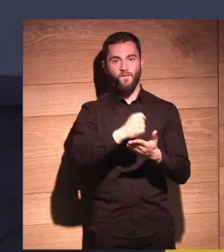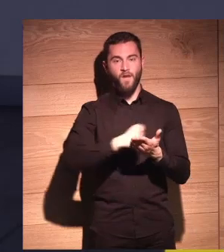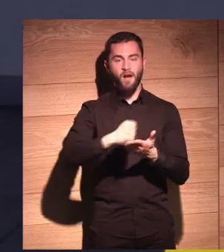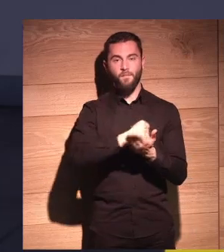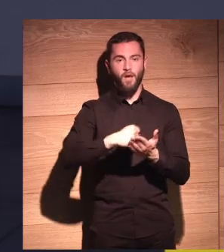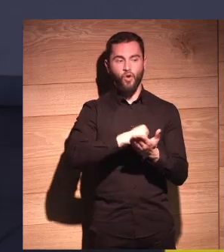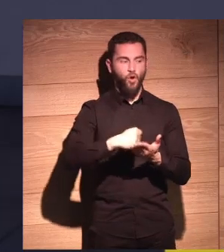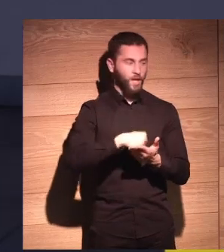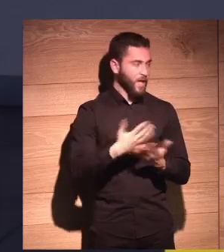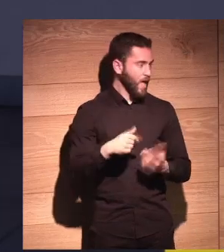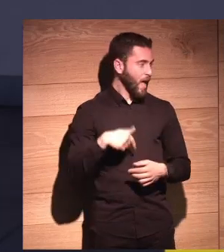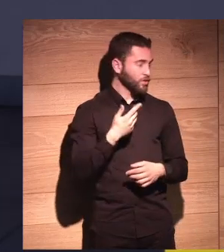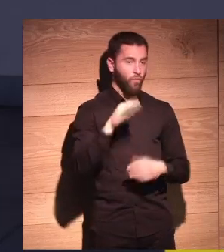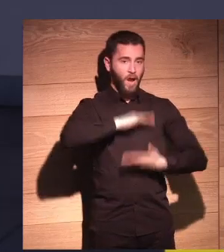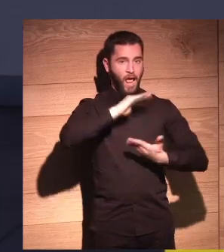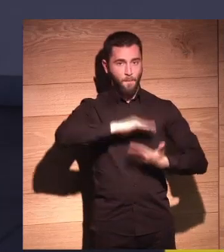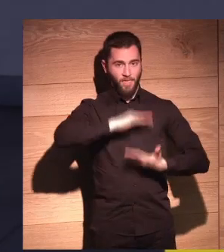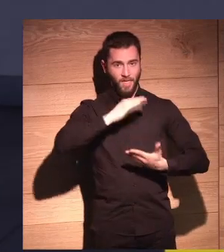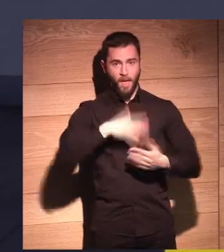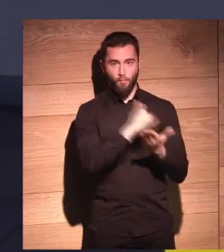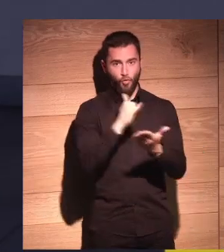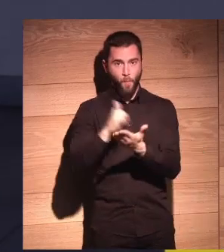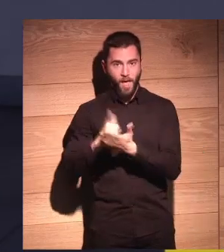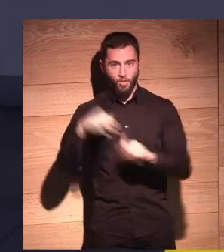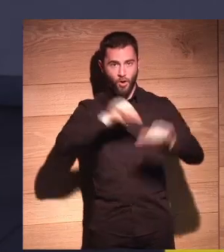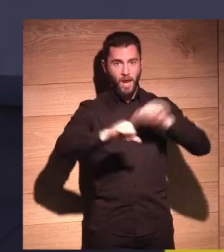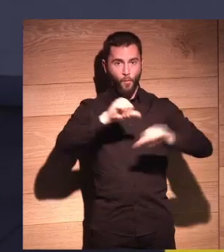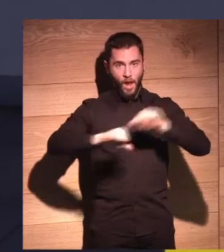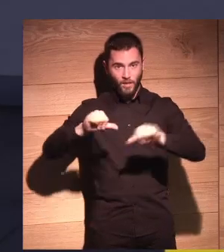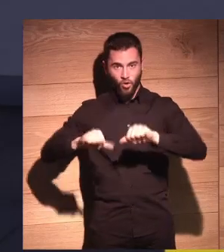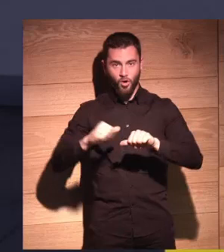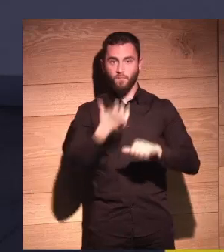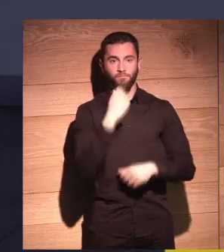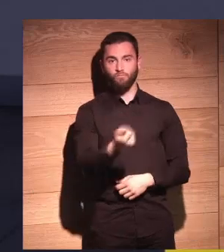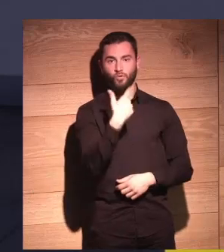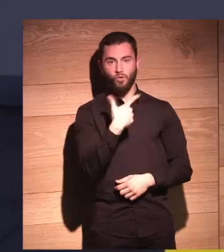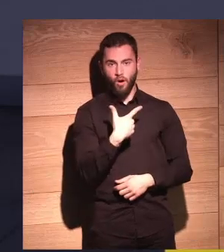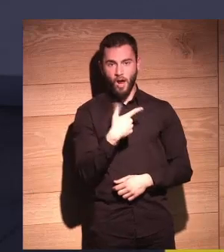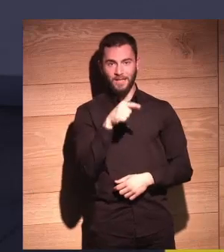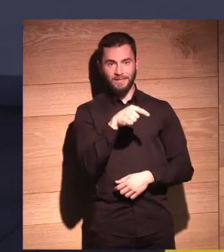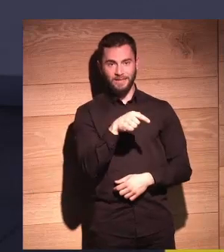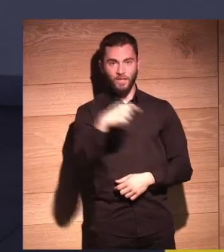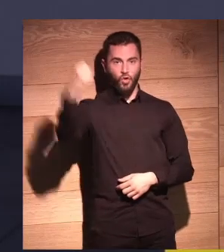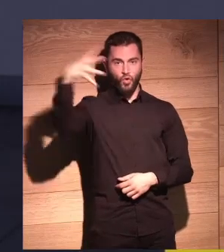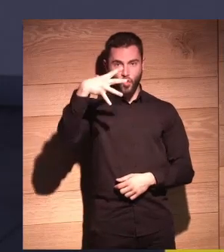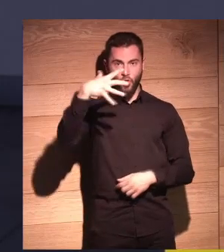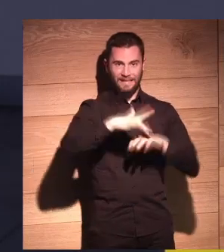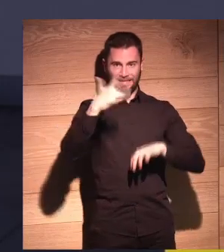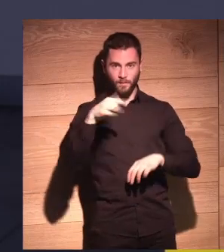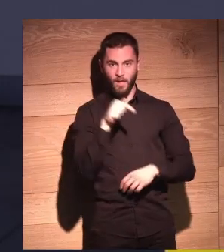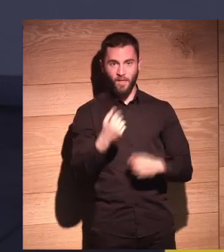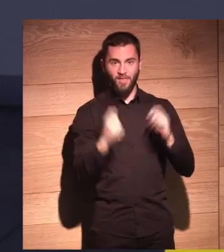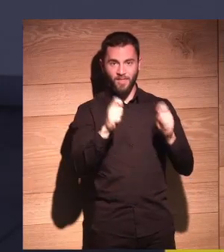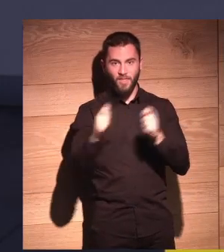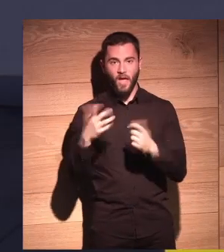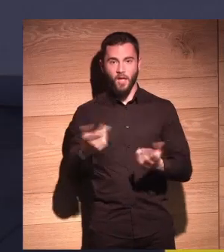capacidad, y esto lo hemos estado probando en mi laboratorio, de poner drogas que son sensibles a la luz y que podemos